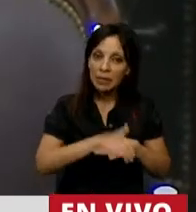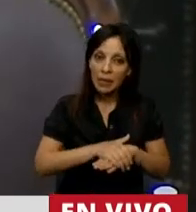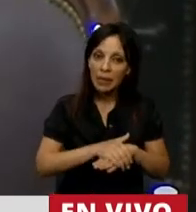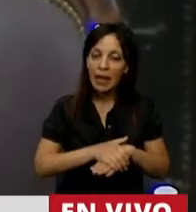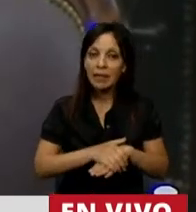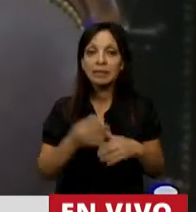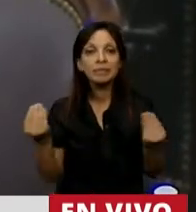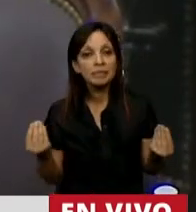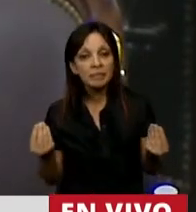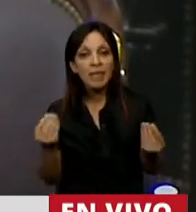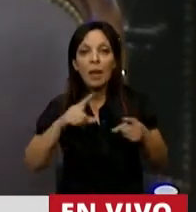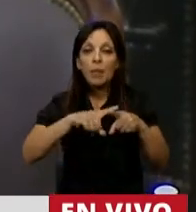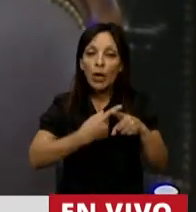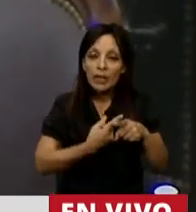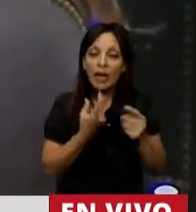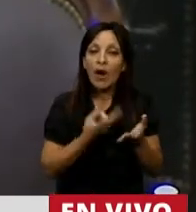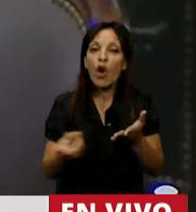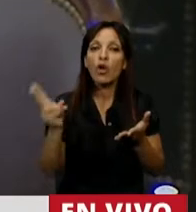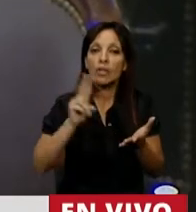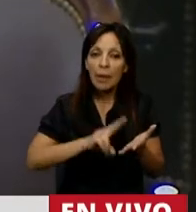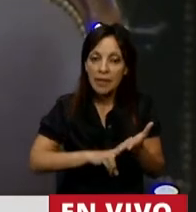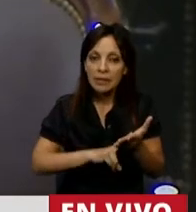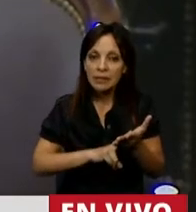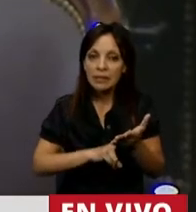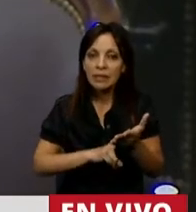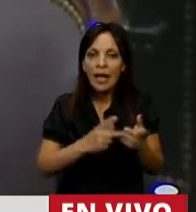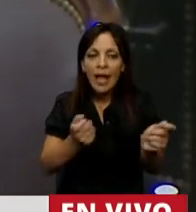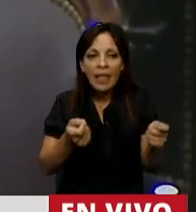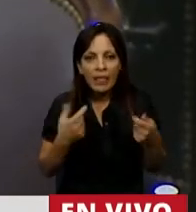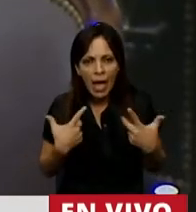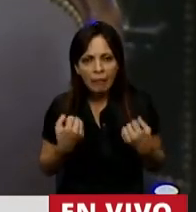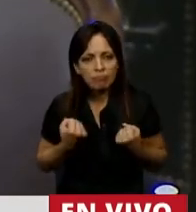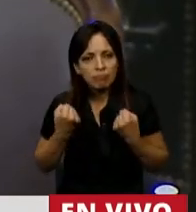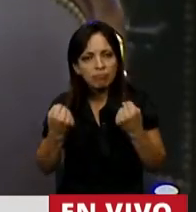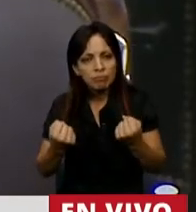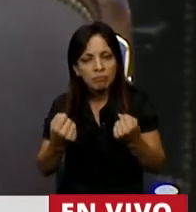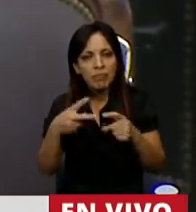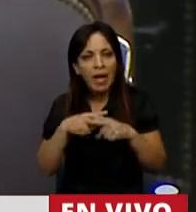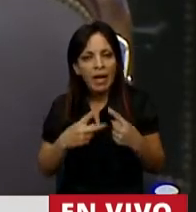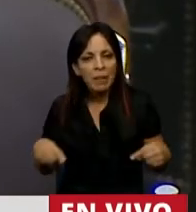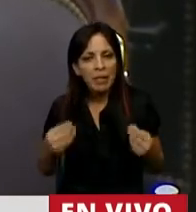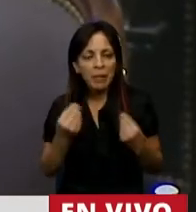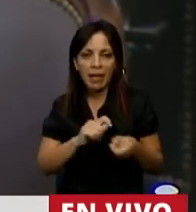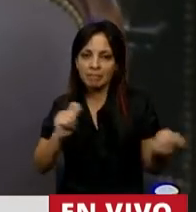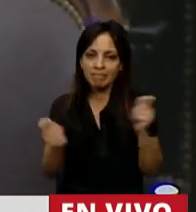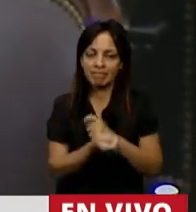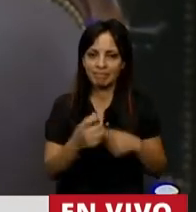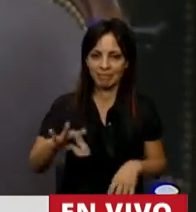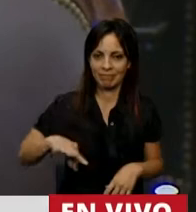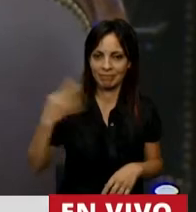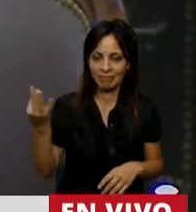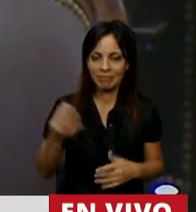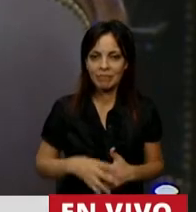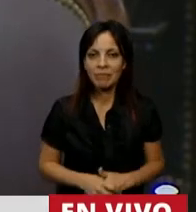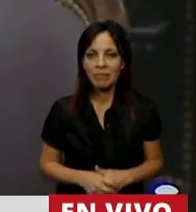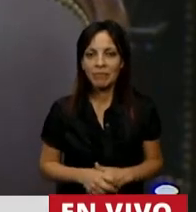que la política, una vez más, sea nuestra herramienta para transformar la realidad a